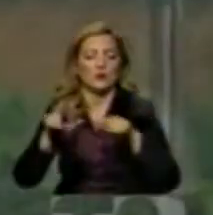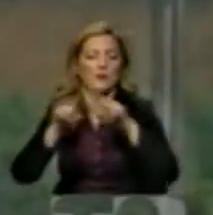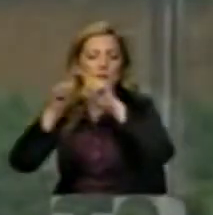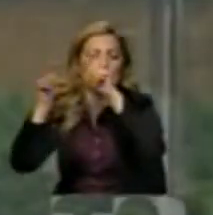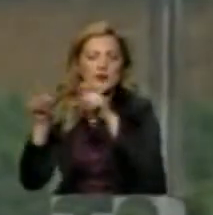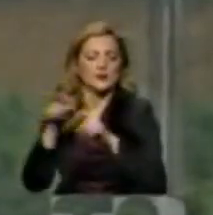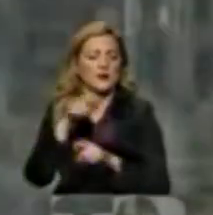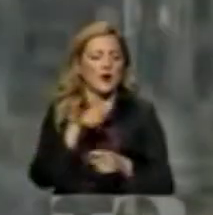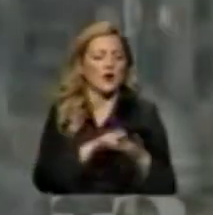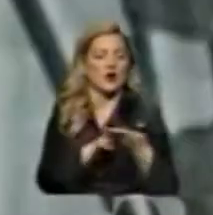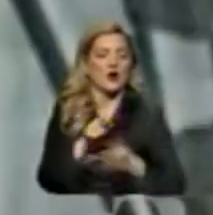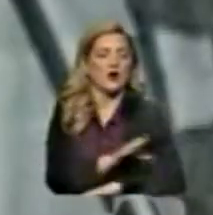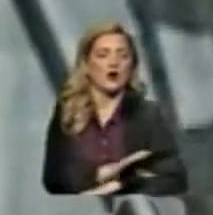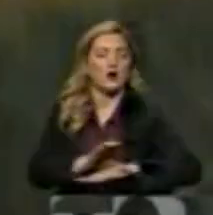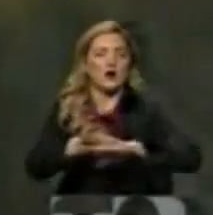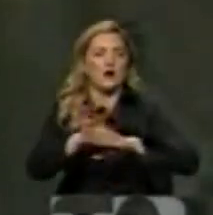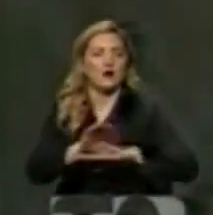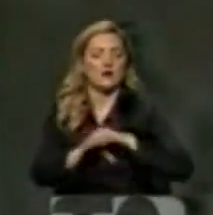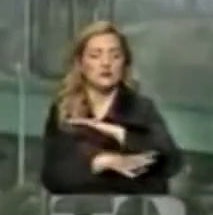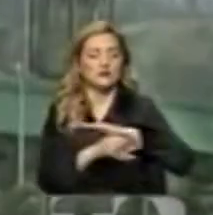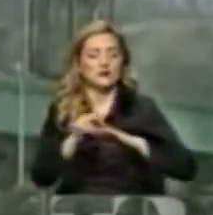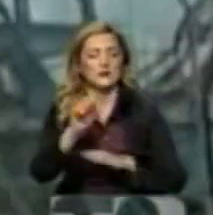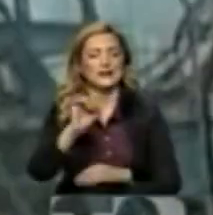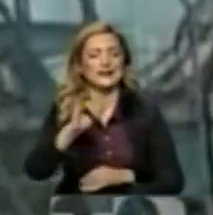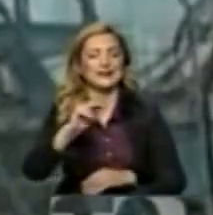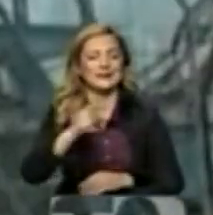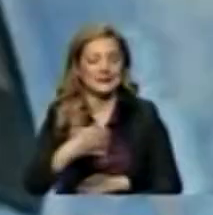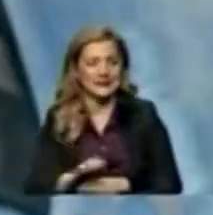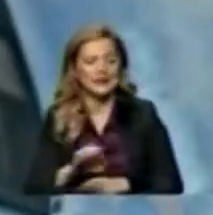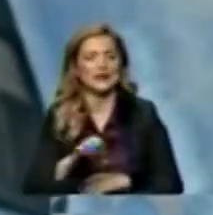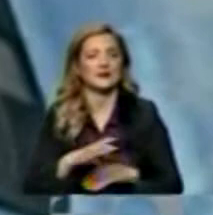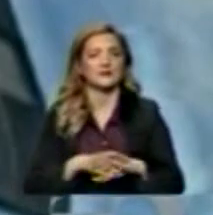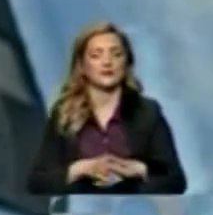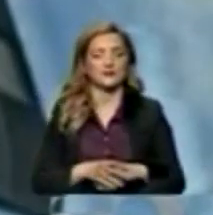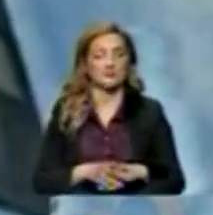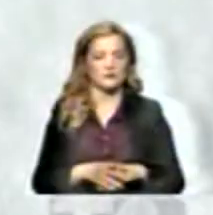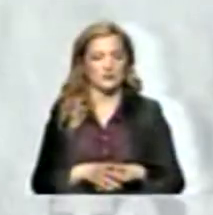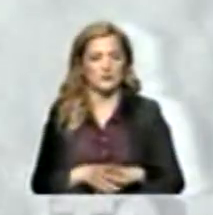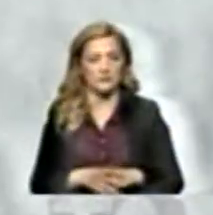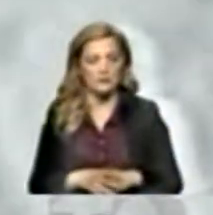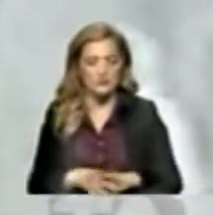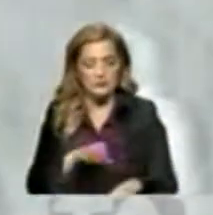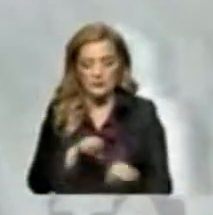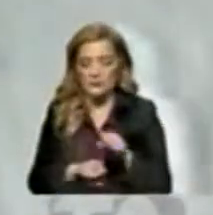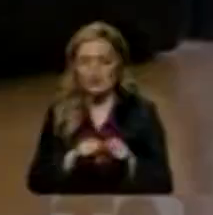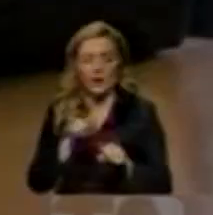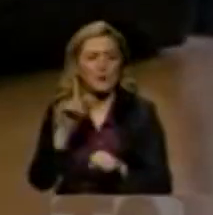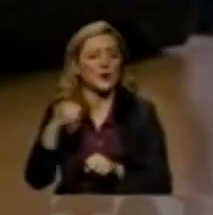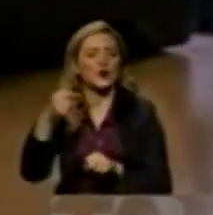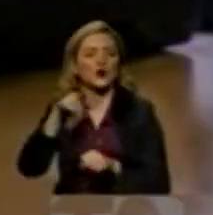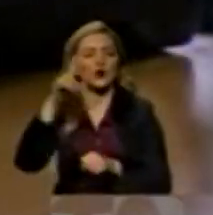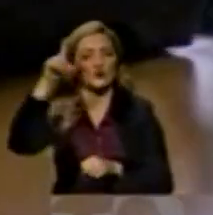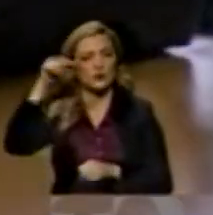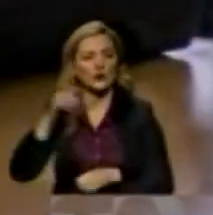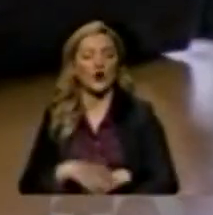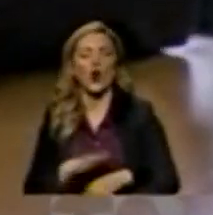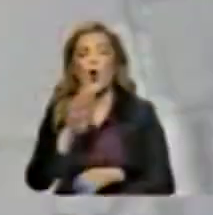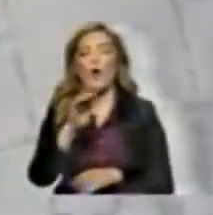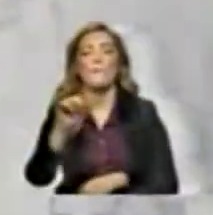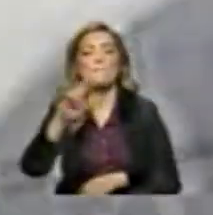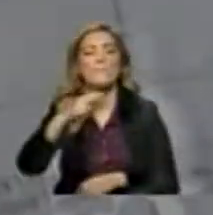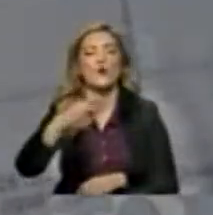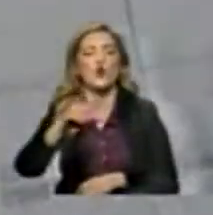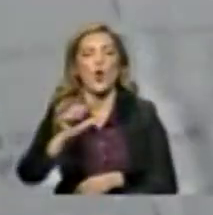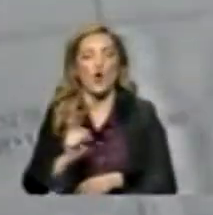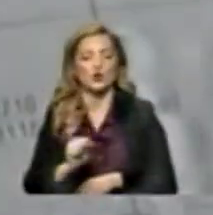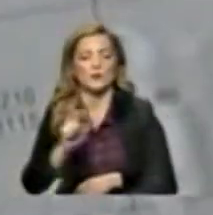y subestimación de reservas del campo Zinge, con el supuesto perjuicio millonario al Estado. David Burgos, técnico que